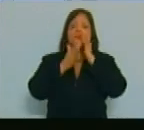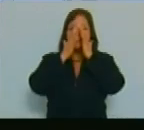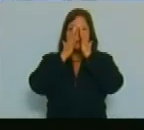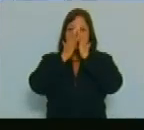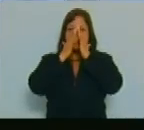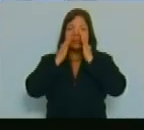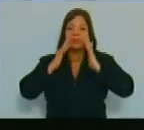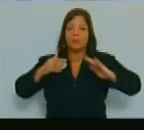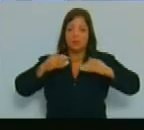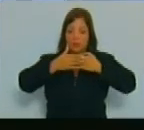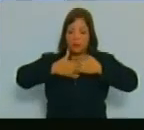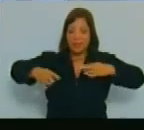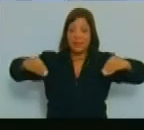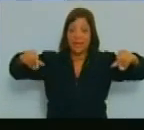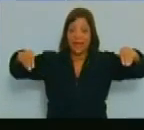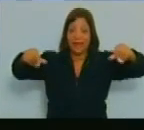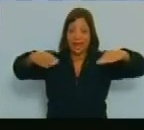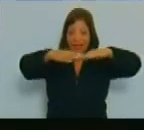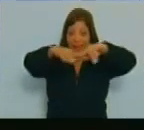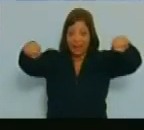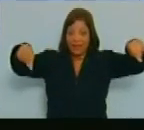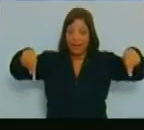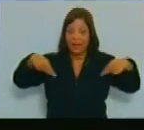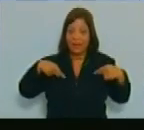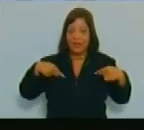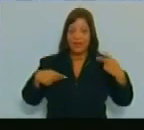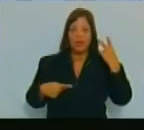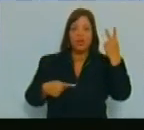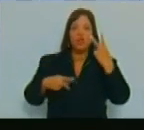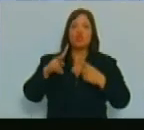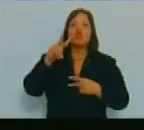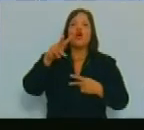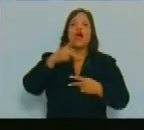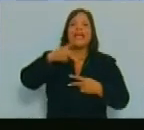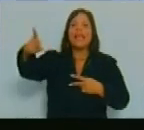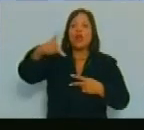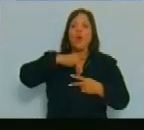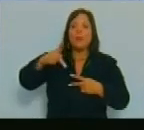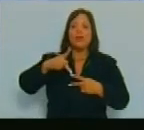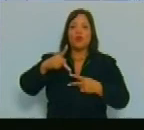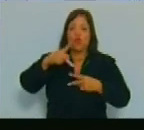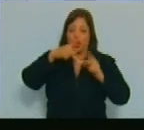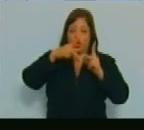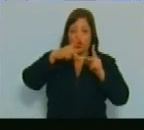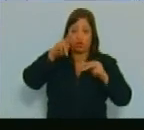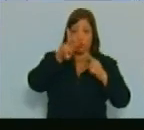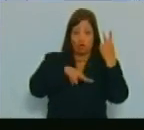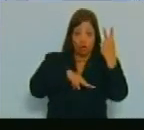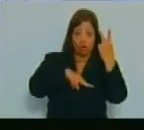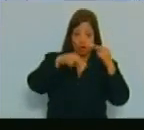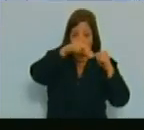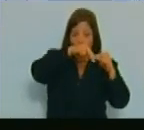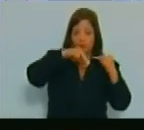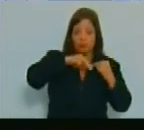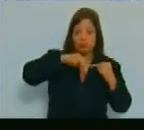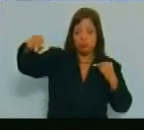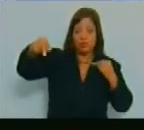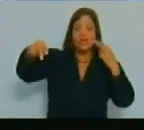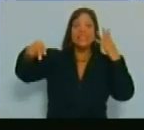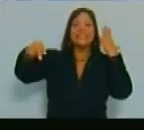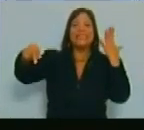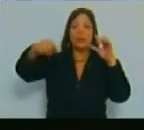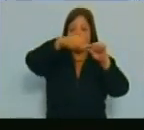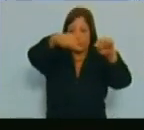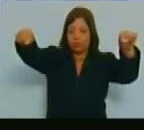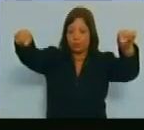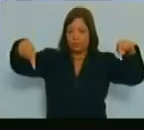una extensión territorial entre dos kilómetros cuadrados y cinco kilómetros cuadrados para tener